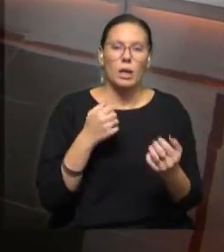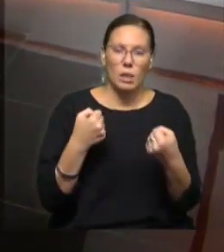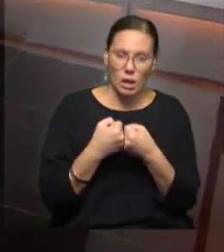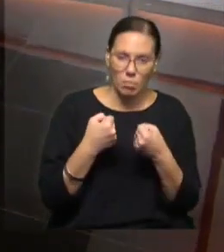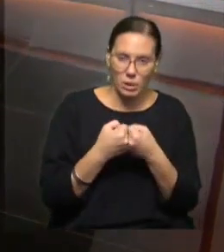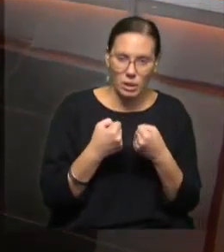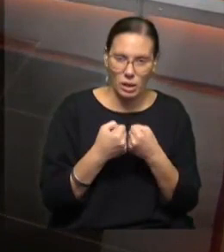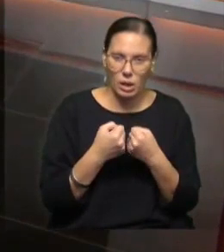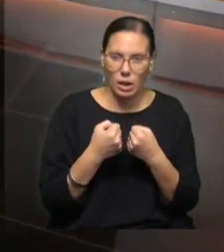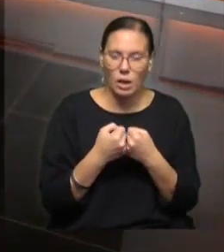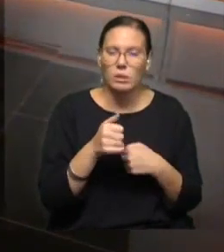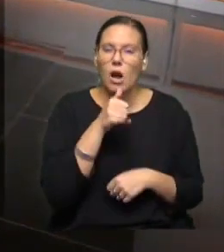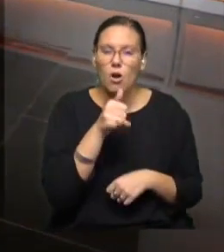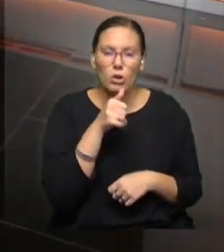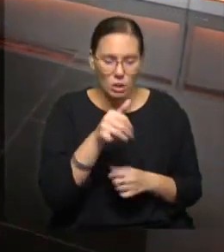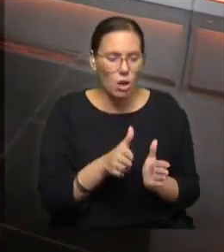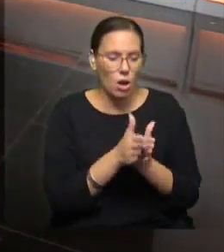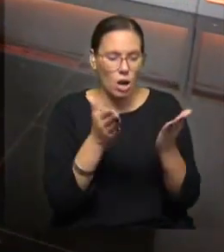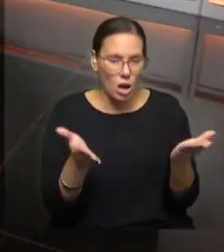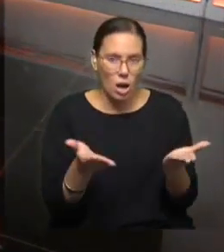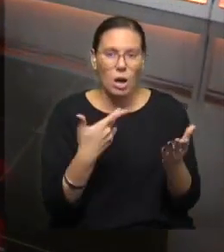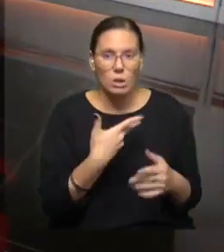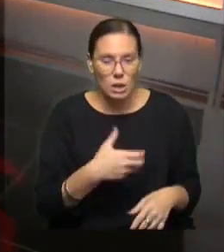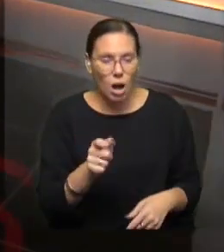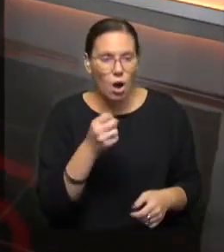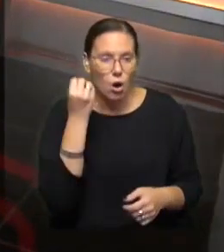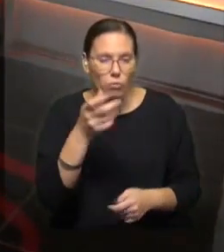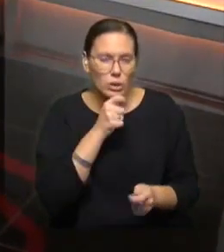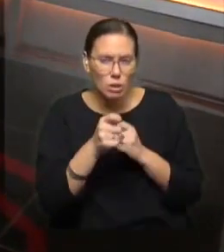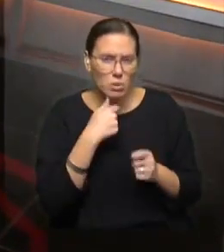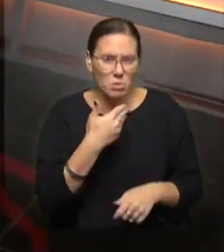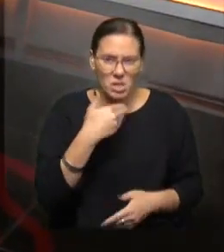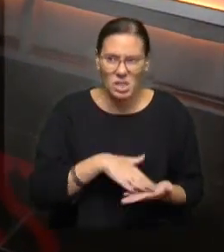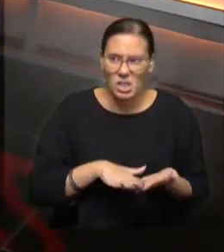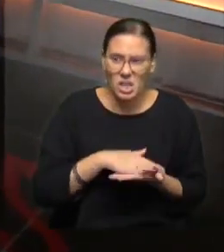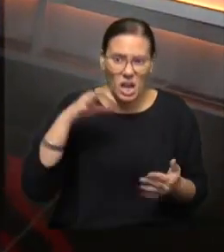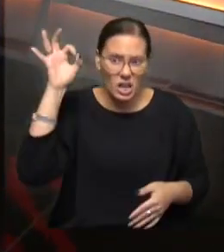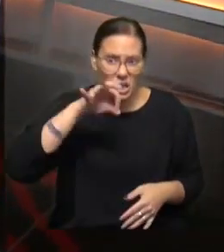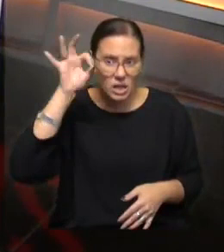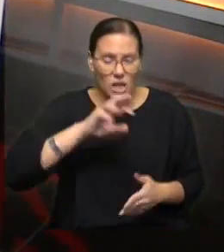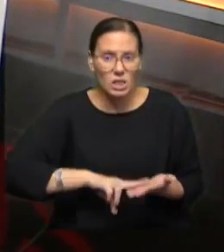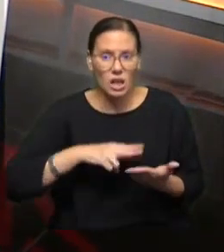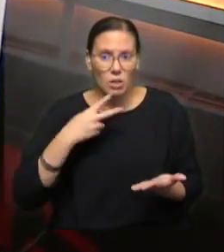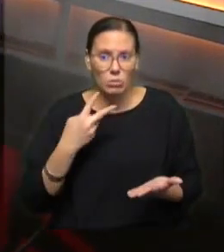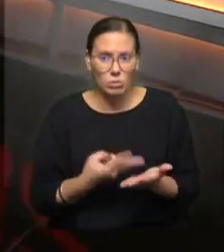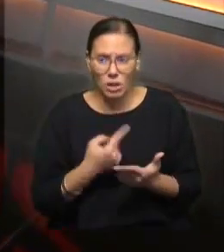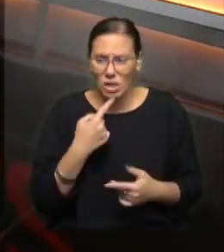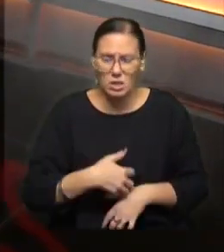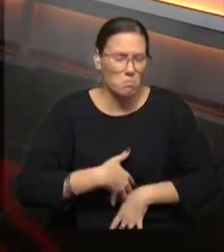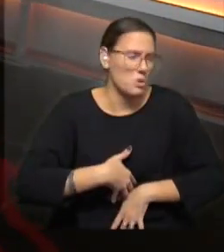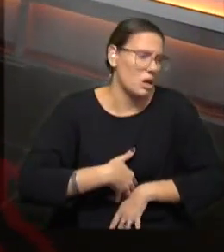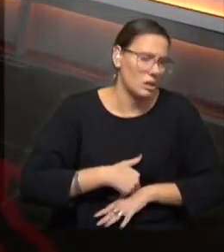humorístico está contado ahí lo llevaban a una conferencia de prensa donde él no entendía nada de inglés le pone en un traductor Que traduce cualquier